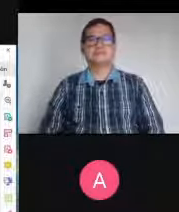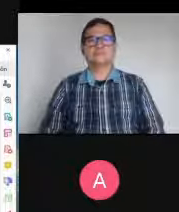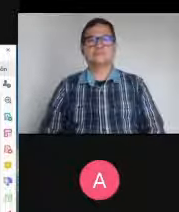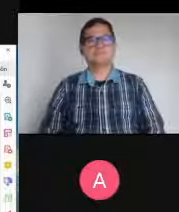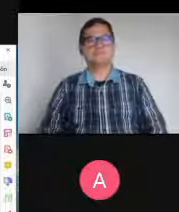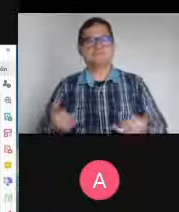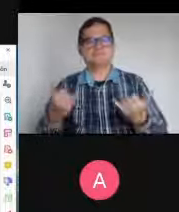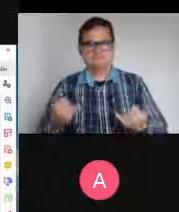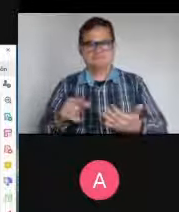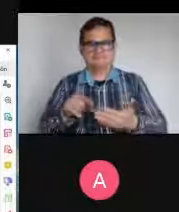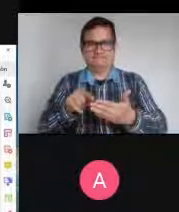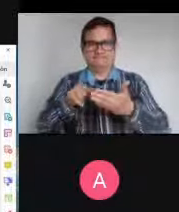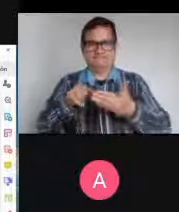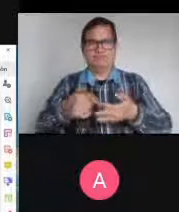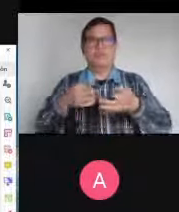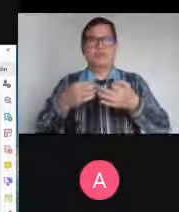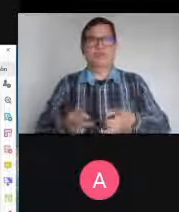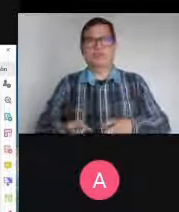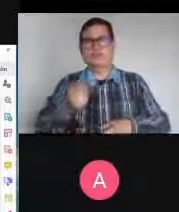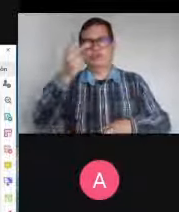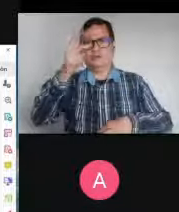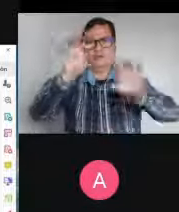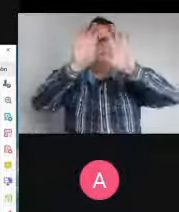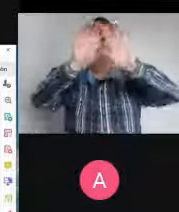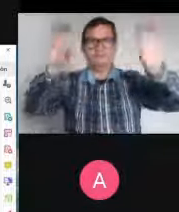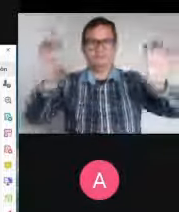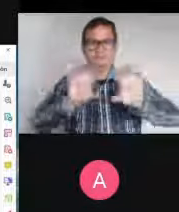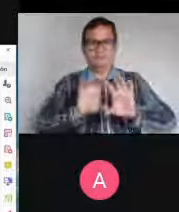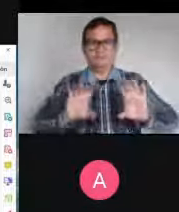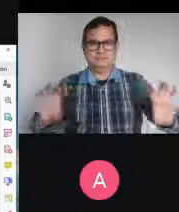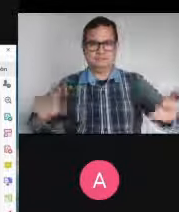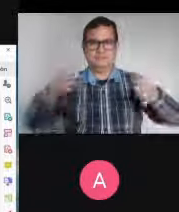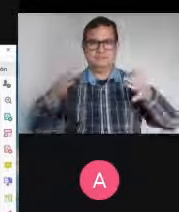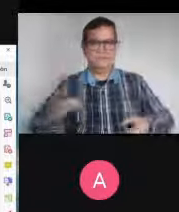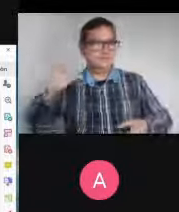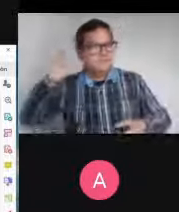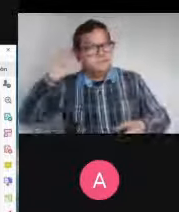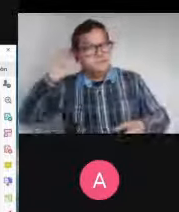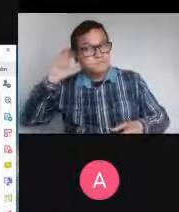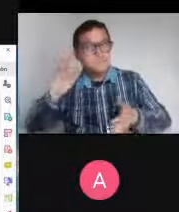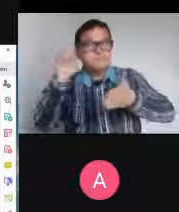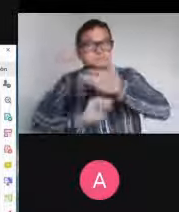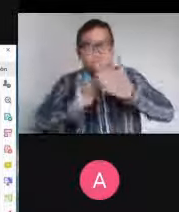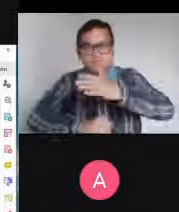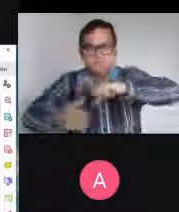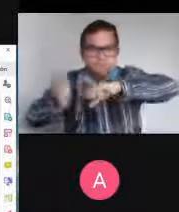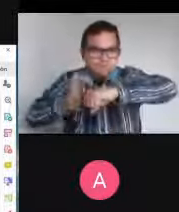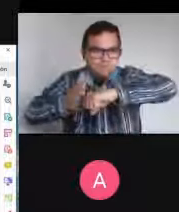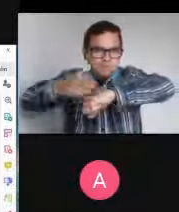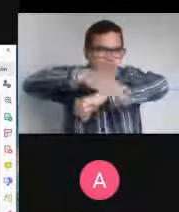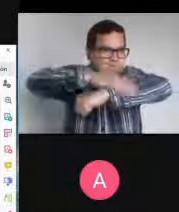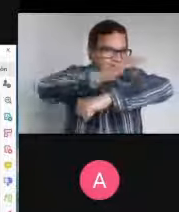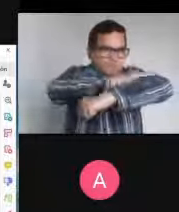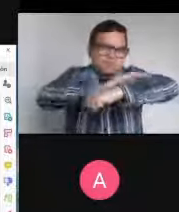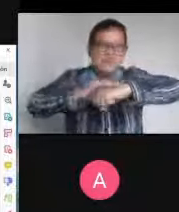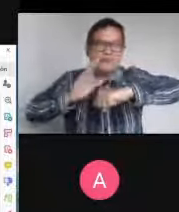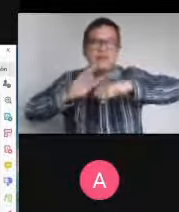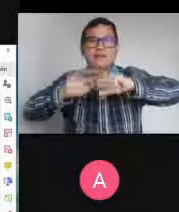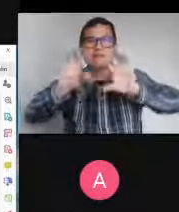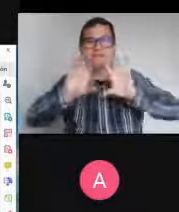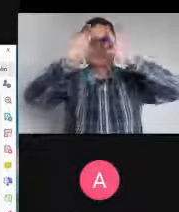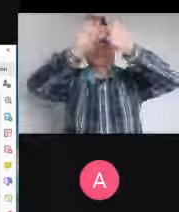Bueno, aquí tenemos los dos equipos, cómo se presentan en la vida real. Entonces, en la parte de arriba tenemos el